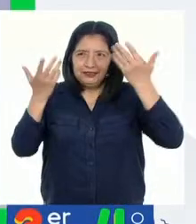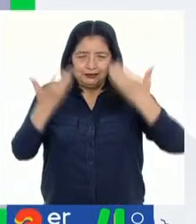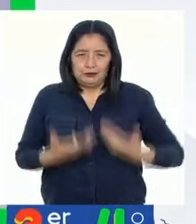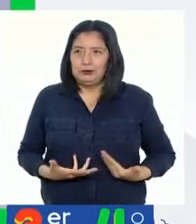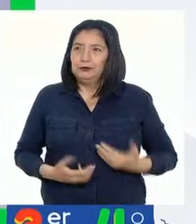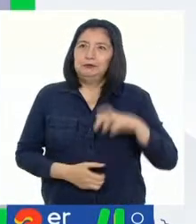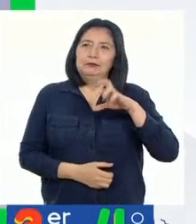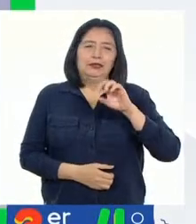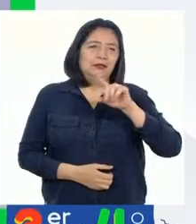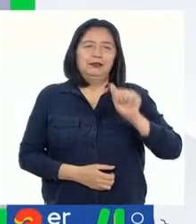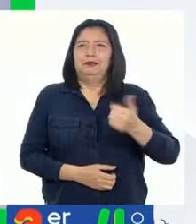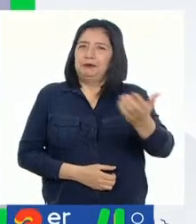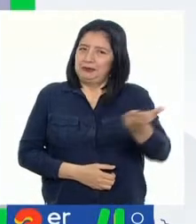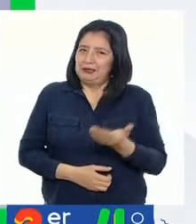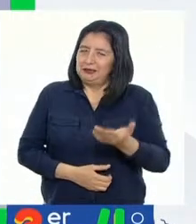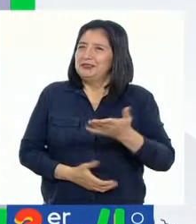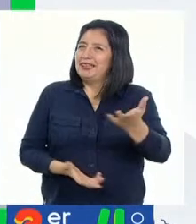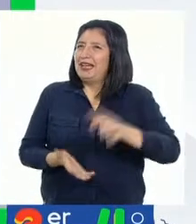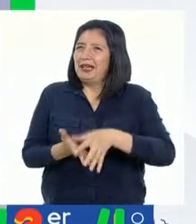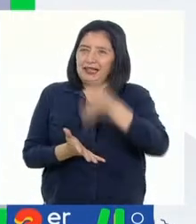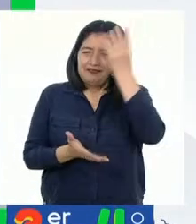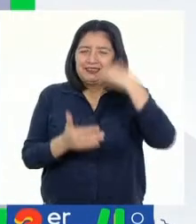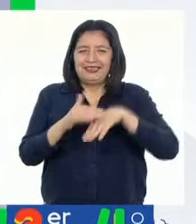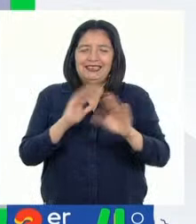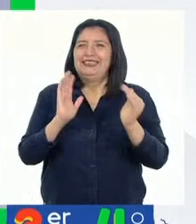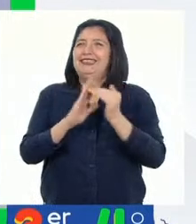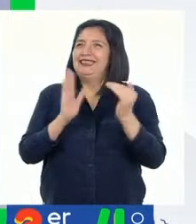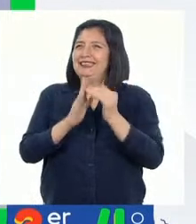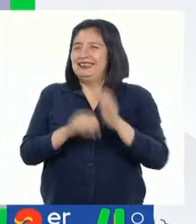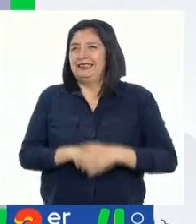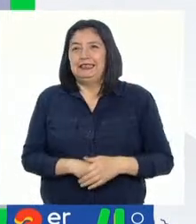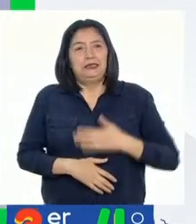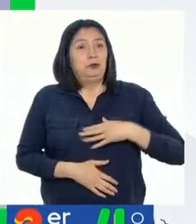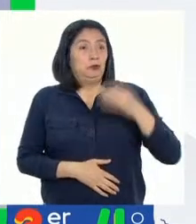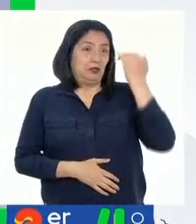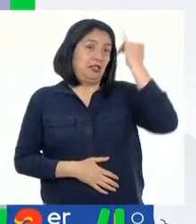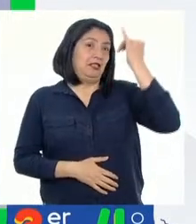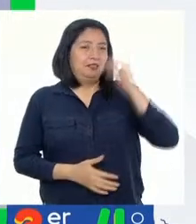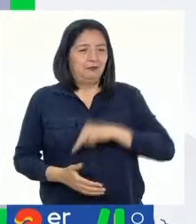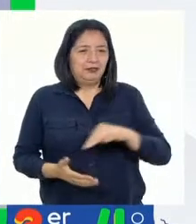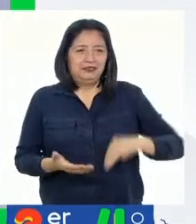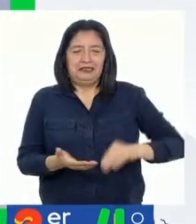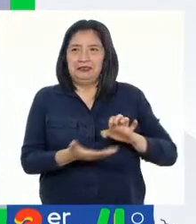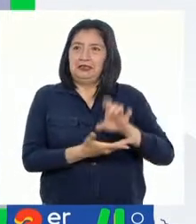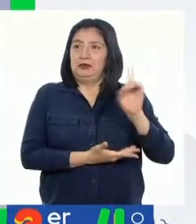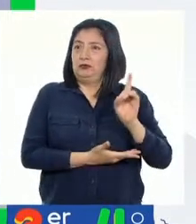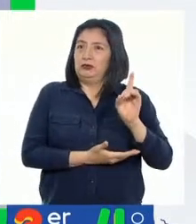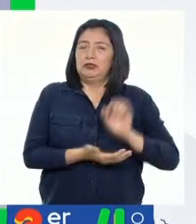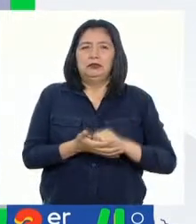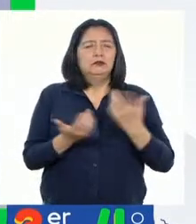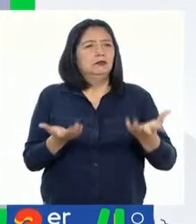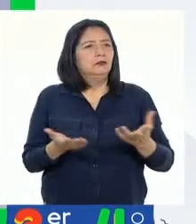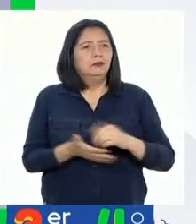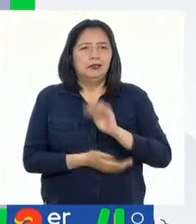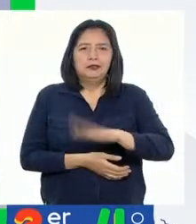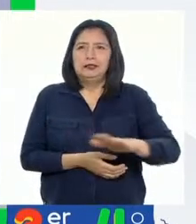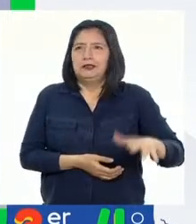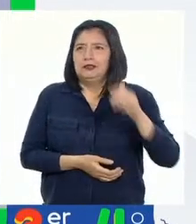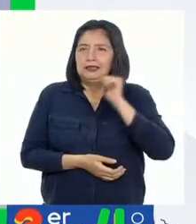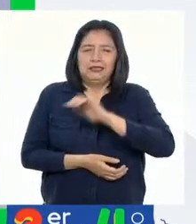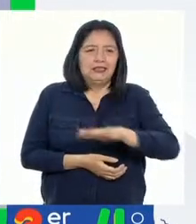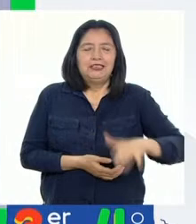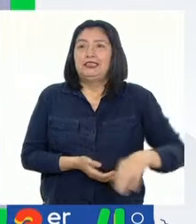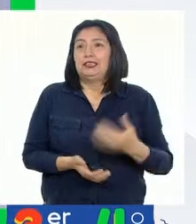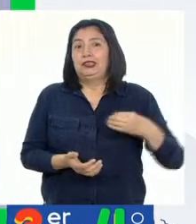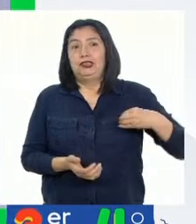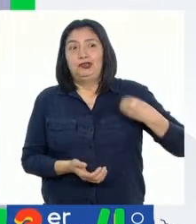Paola Moreno. Bienvenidas y bienvenidos a Aprendo en Casa, la iniciativa del Ministerio de Educación con la que las niñas,